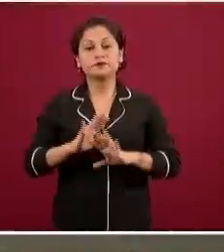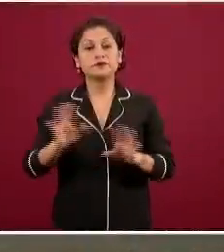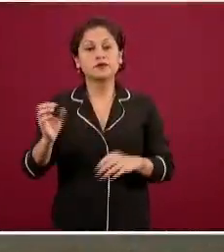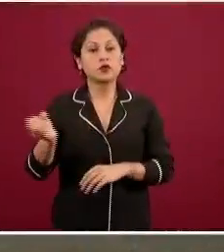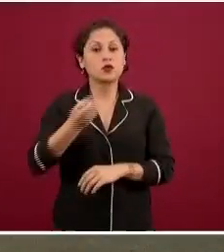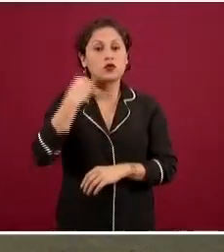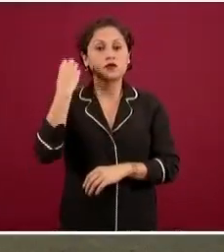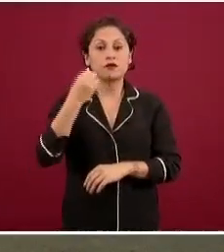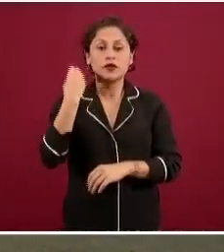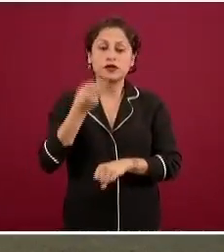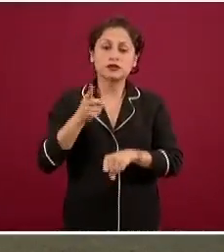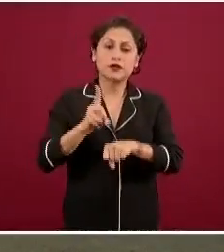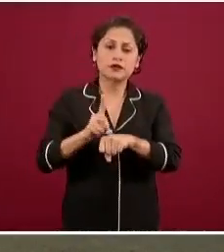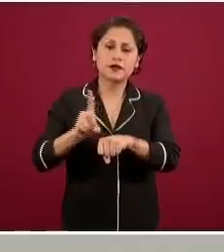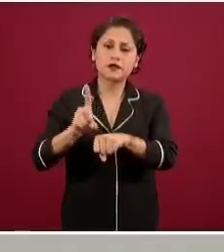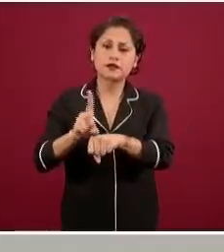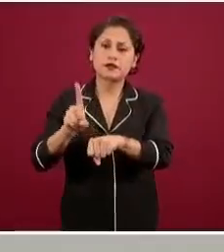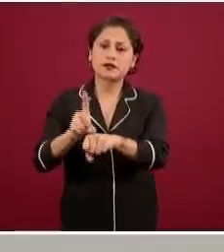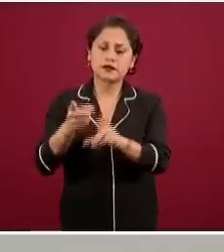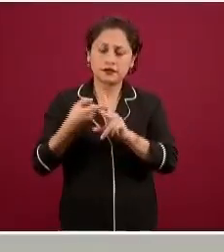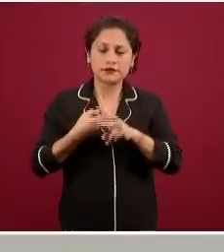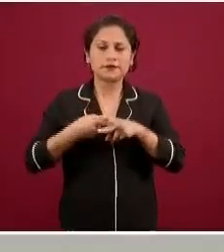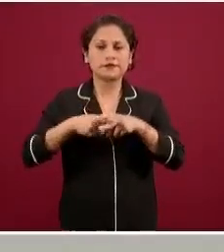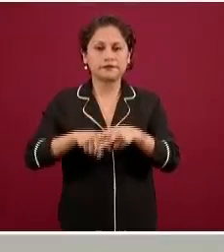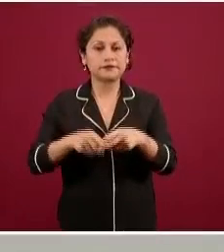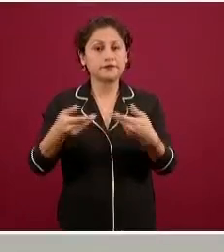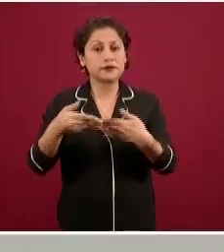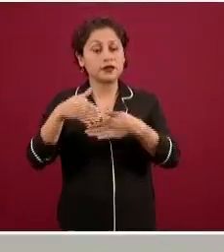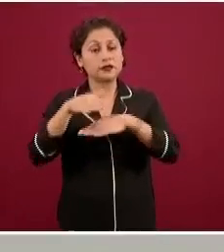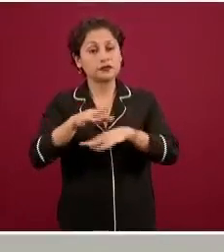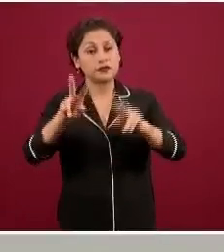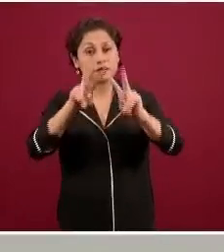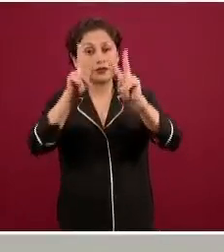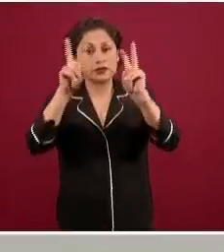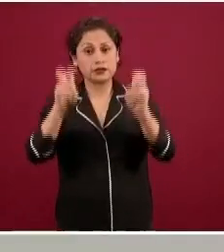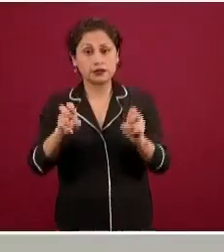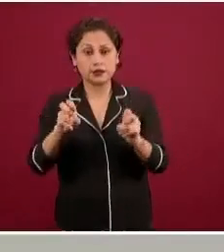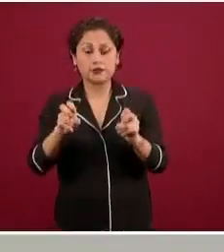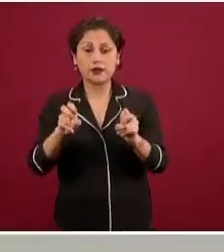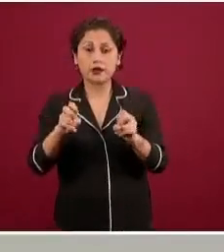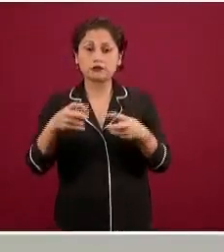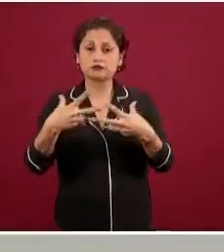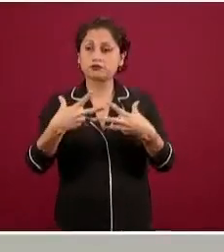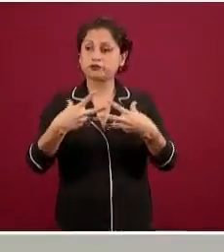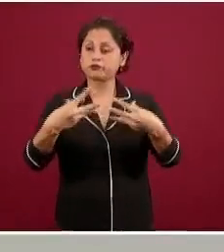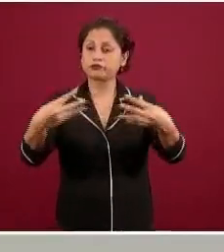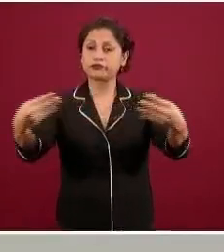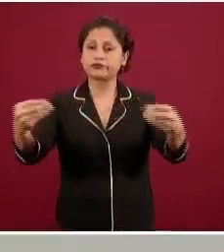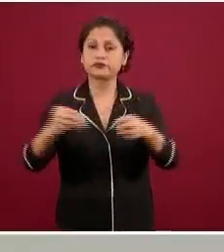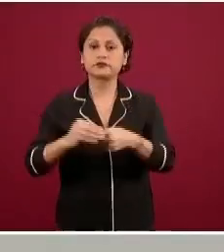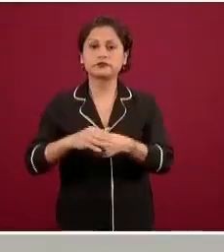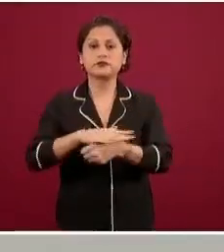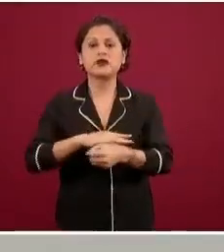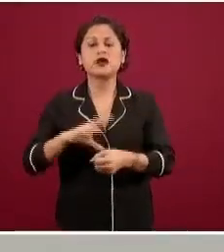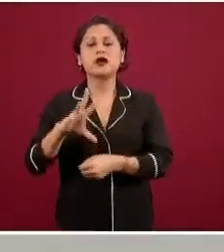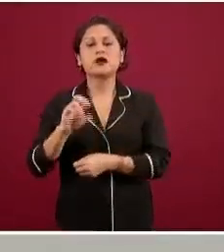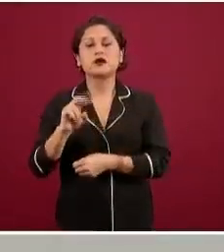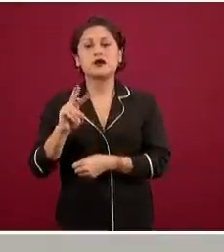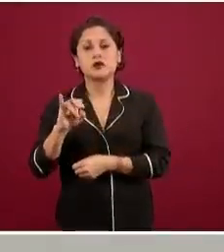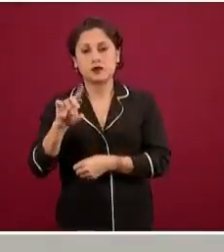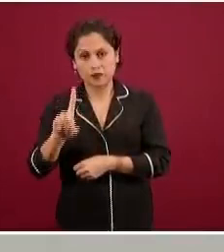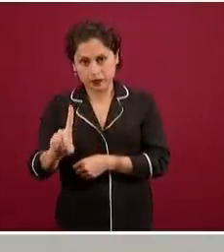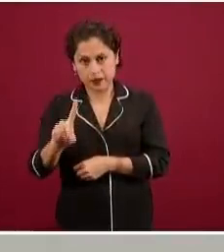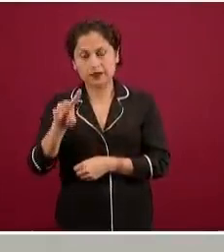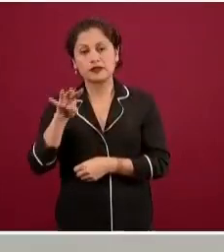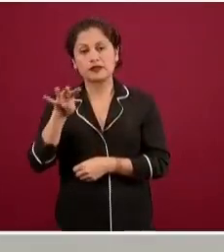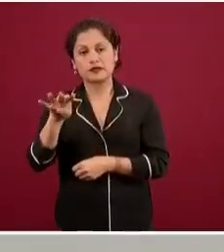de prensa diaria sobre la situación de la epidemia, la pandemia de COVID, la enfermedad que causa el nuevo